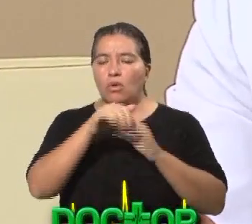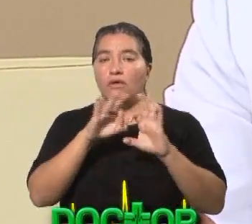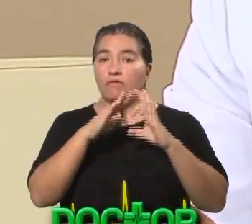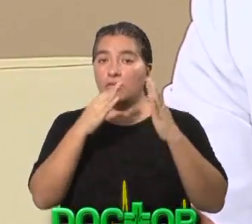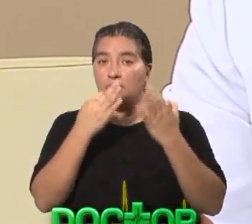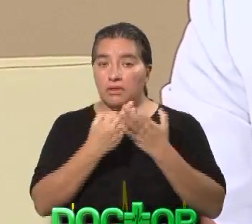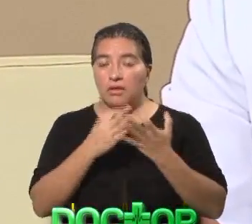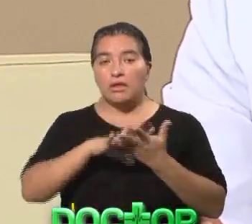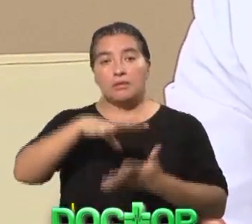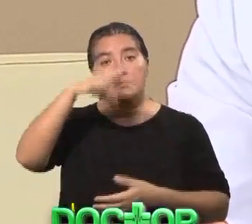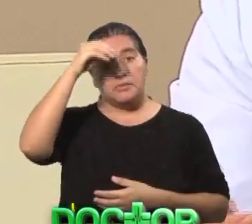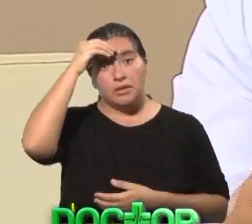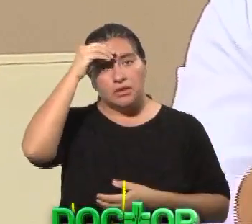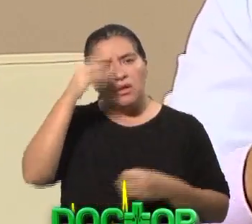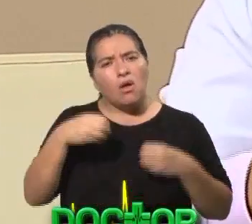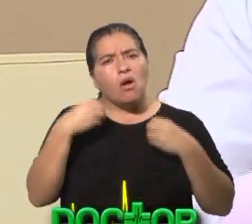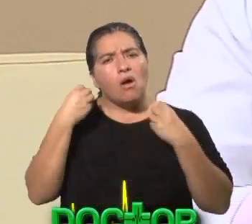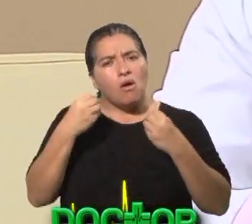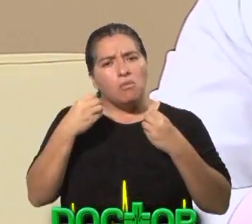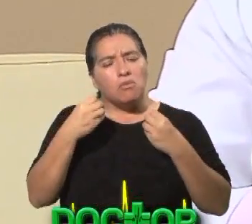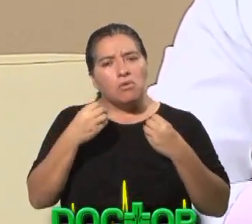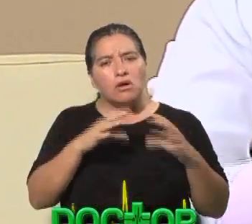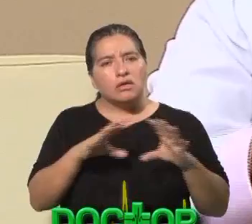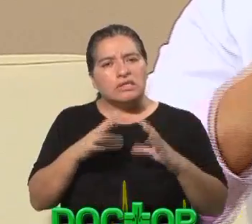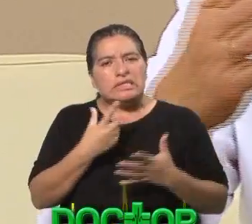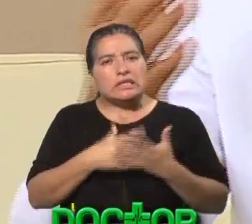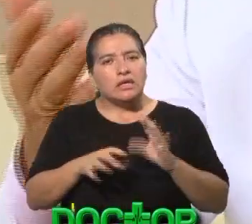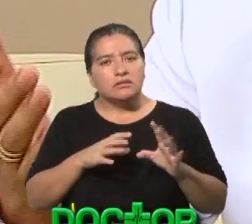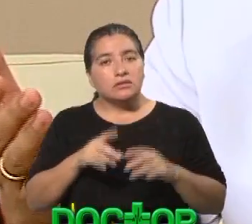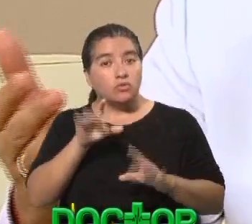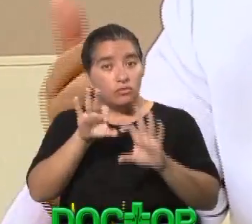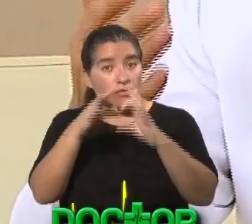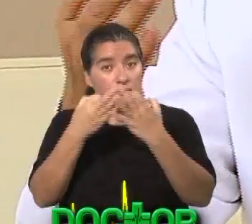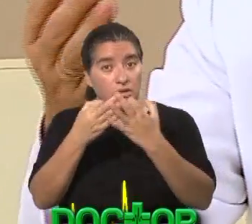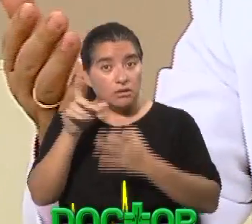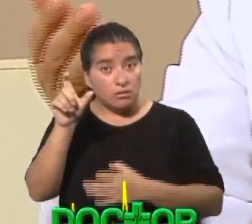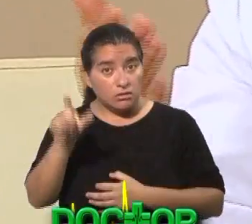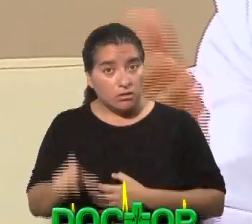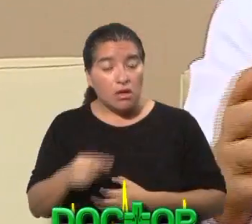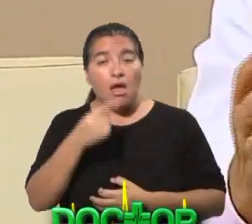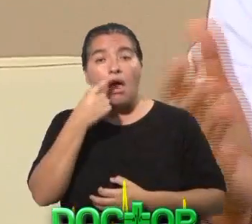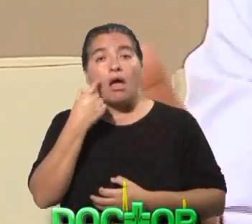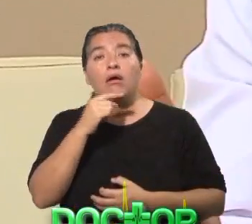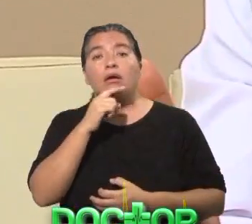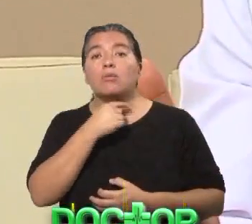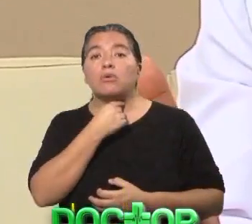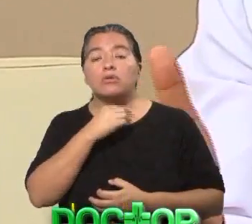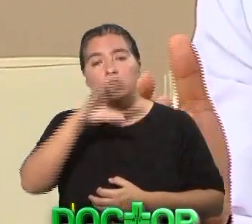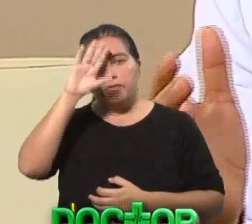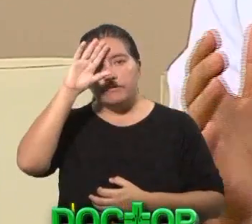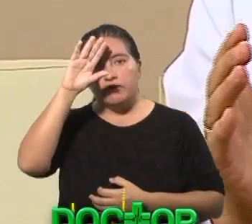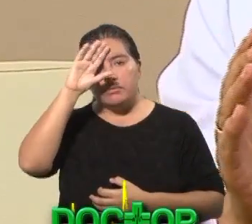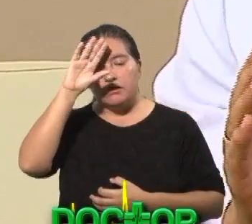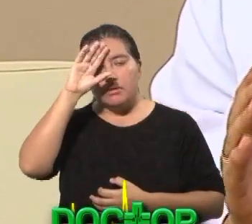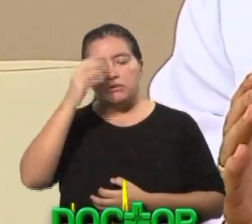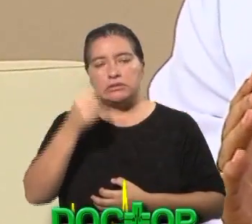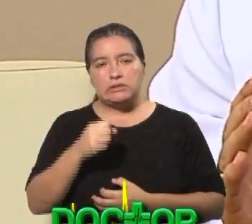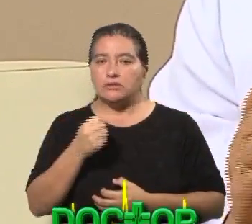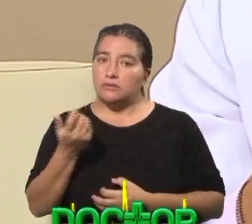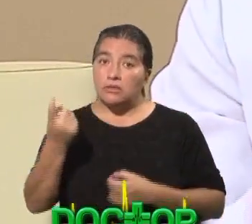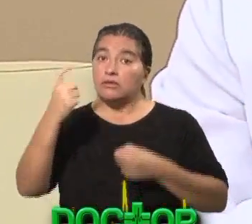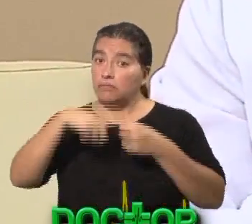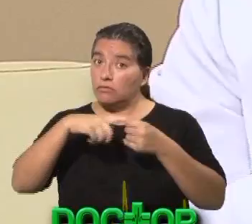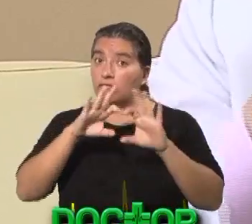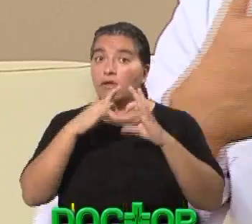a aprender cómo comportarse si alguien de la familia, el abuelito o la abuelita con Alzheimer, es parte de la